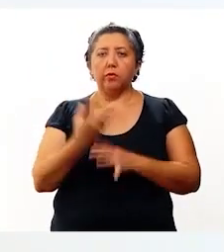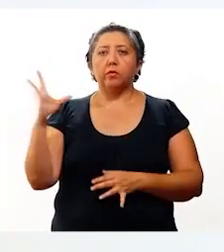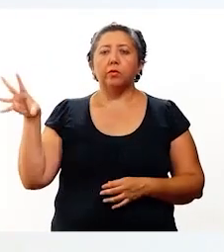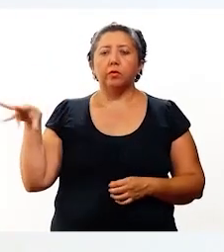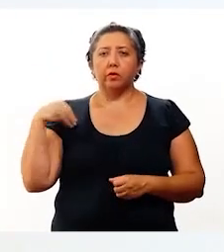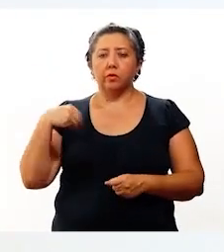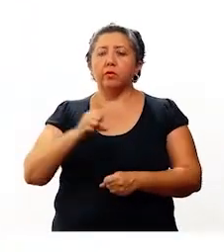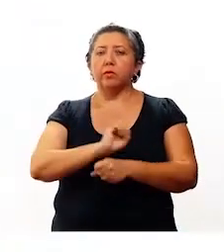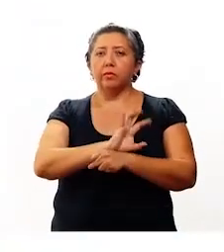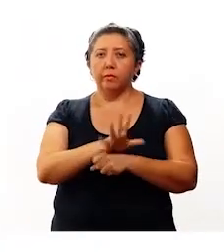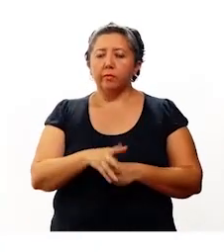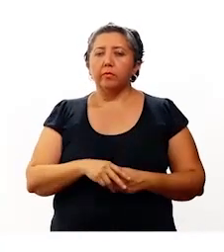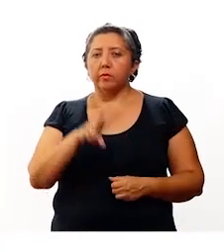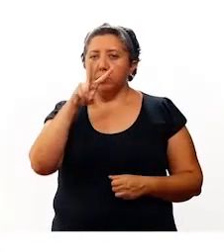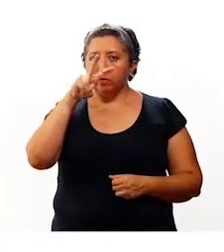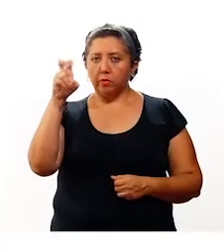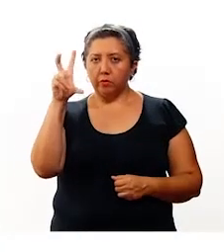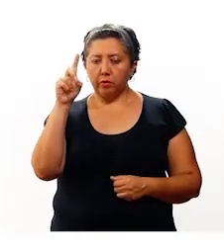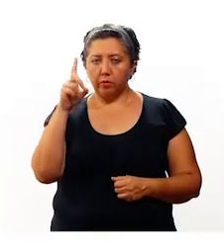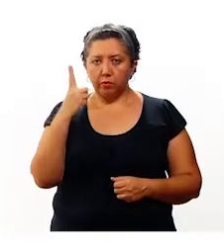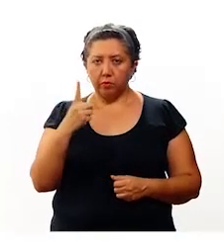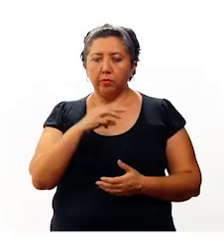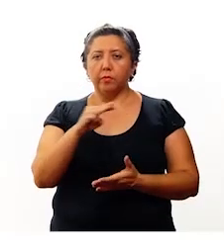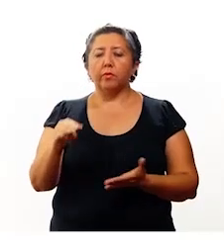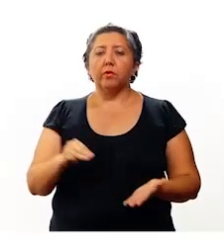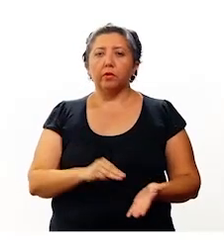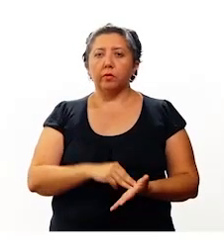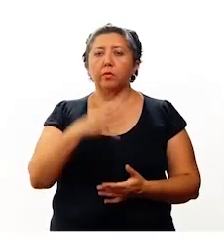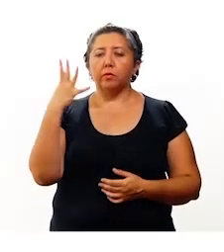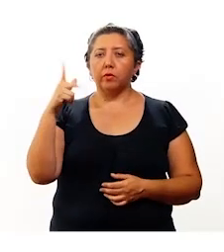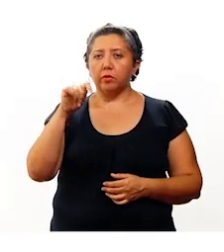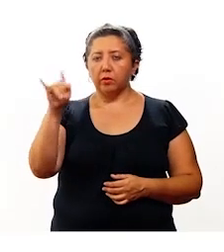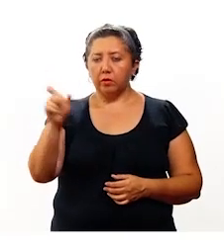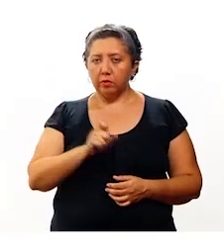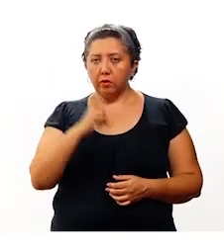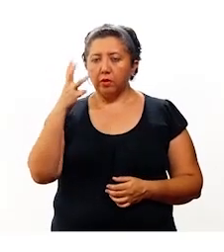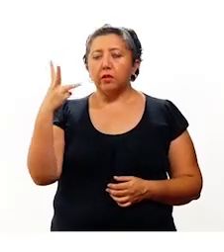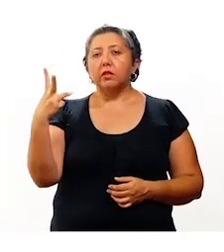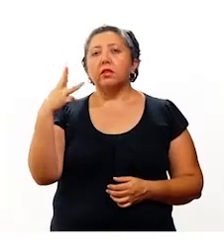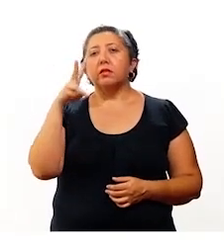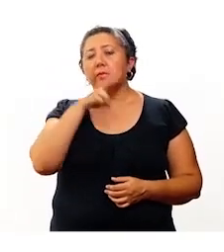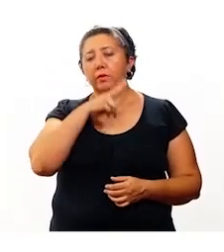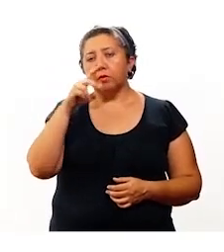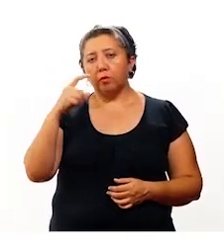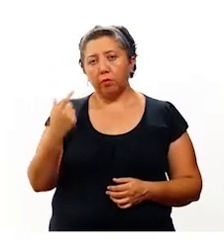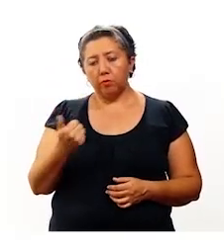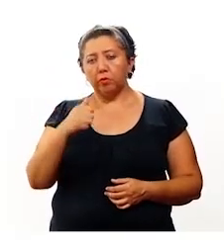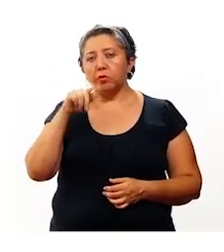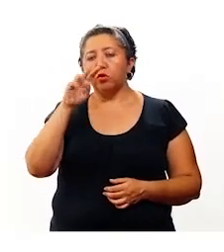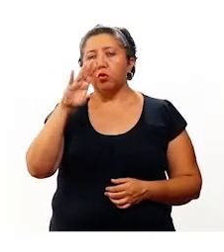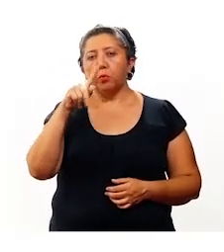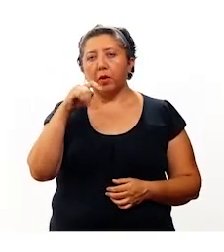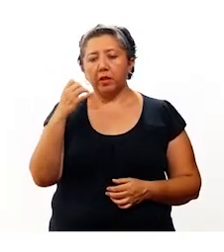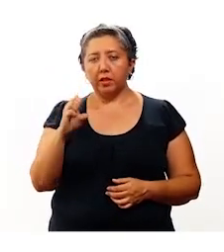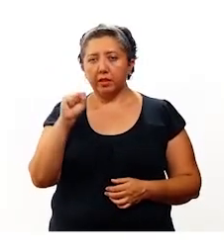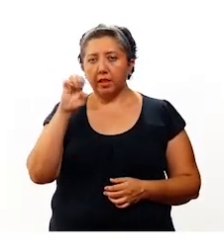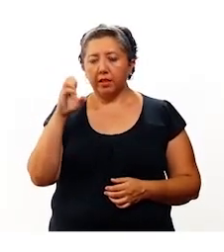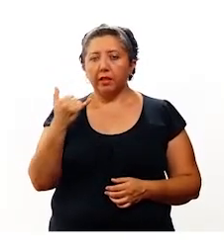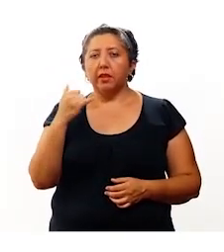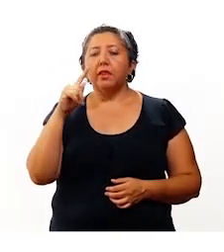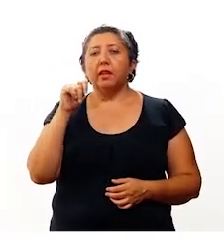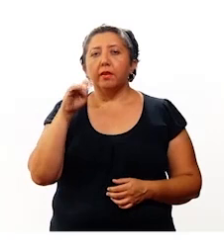contagios de coronavirus, 231 en Mérida, 4 en Tecash, 3 en Valladolid, 1 en Chumayel, Cuncunul, Sellé y